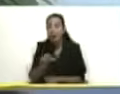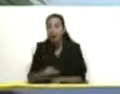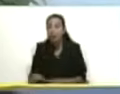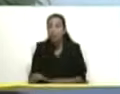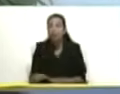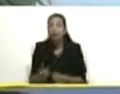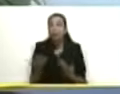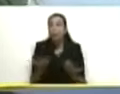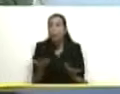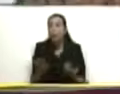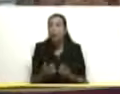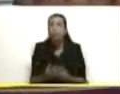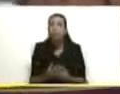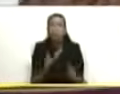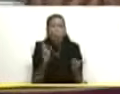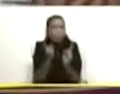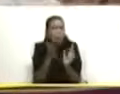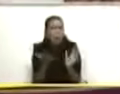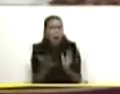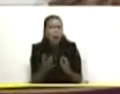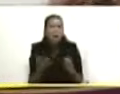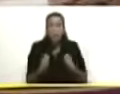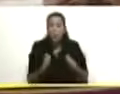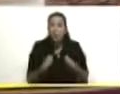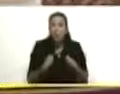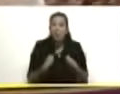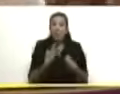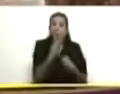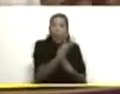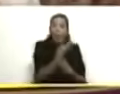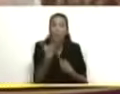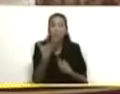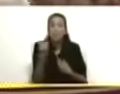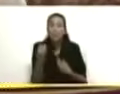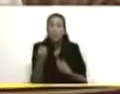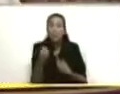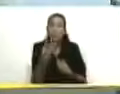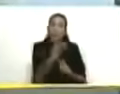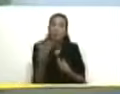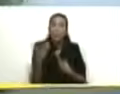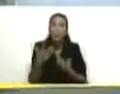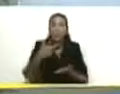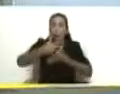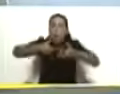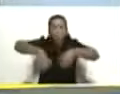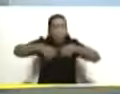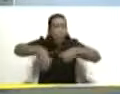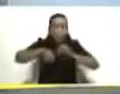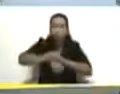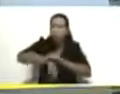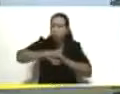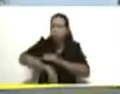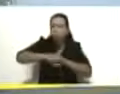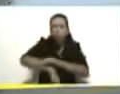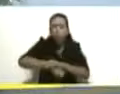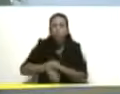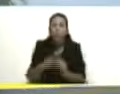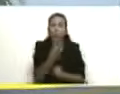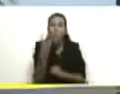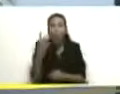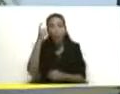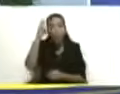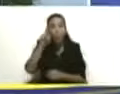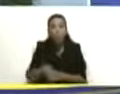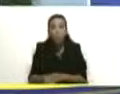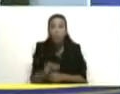su estimación durante su vida útil son 453 huevos. O sea, que puede... pone 4 huevos por día.